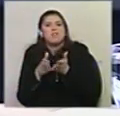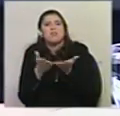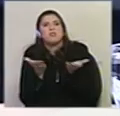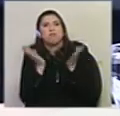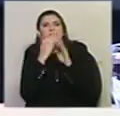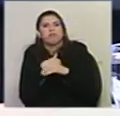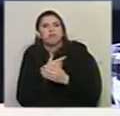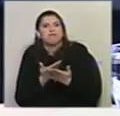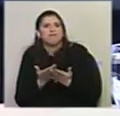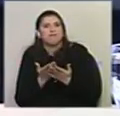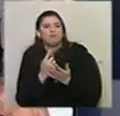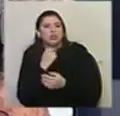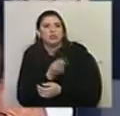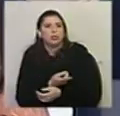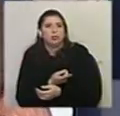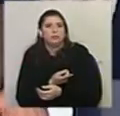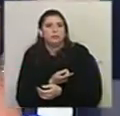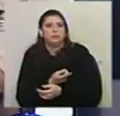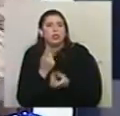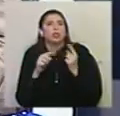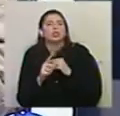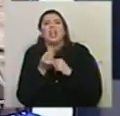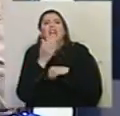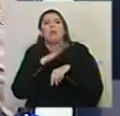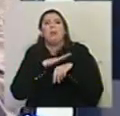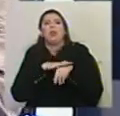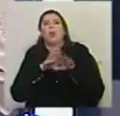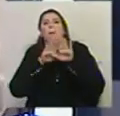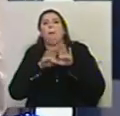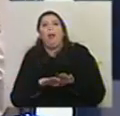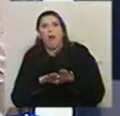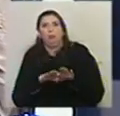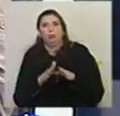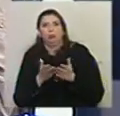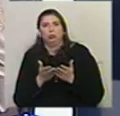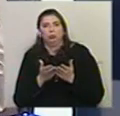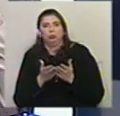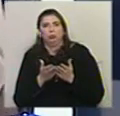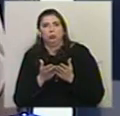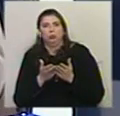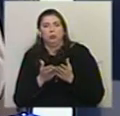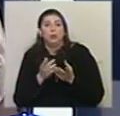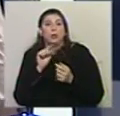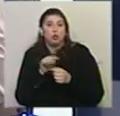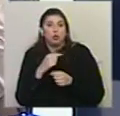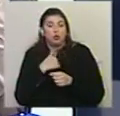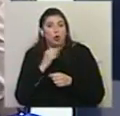¿cuándo paramos? Sí, yo este tema lo veo como médico